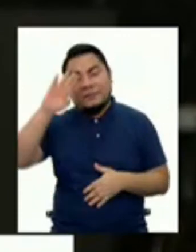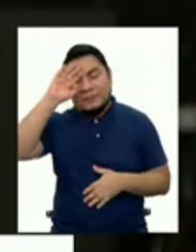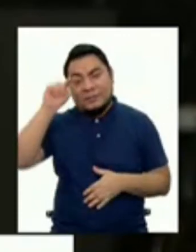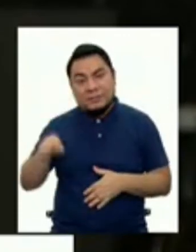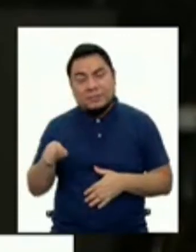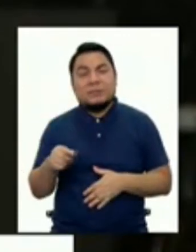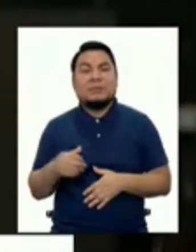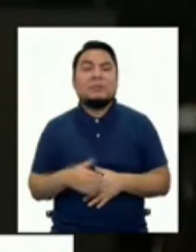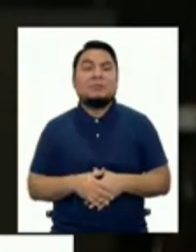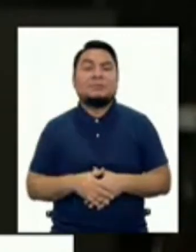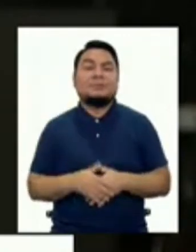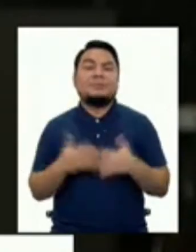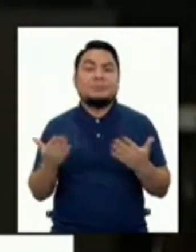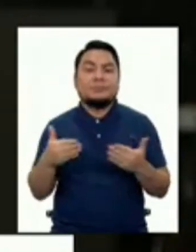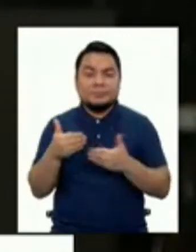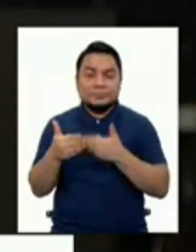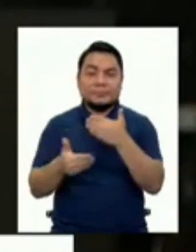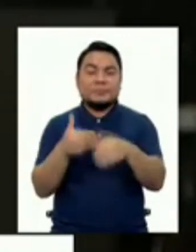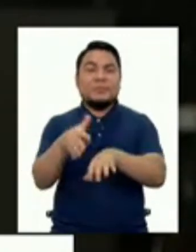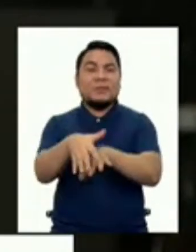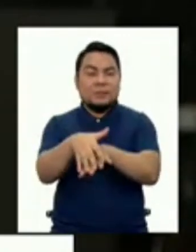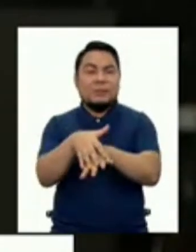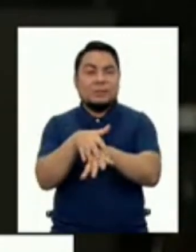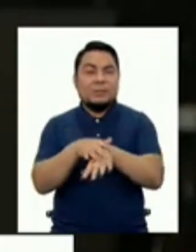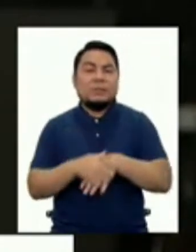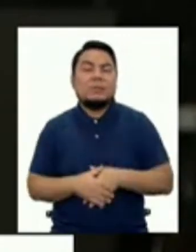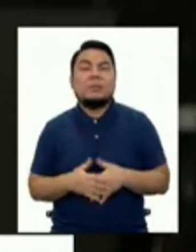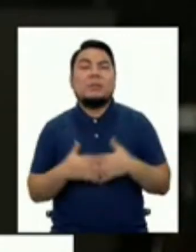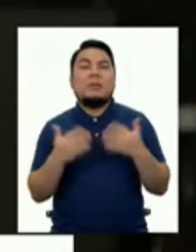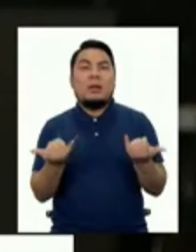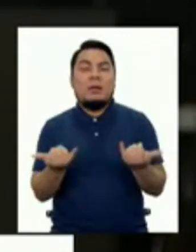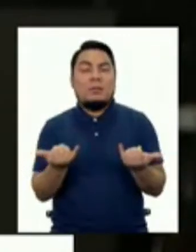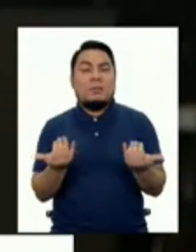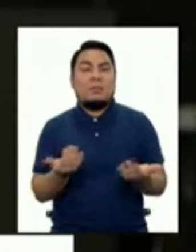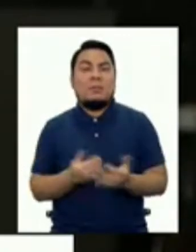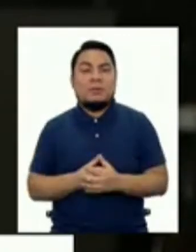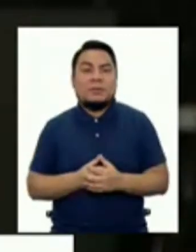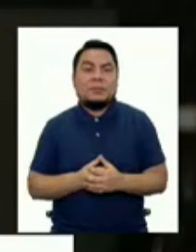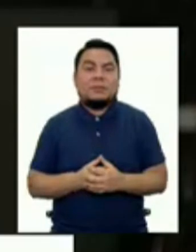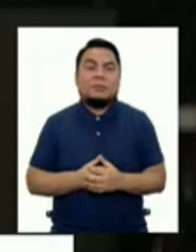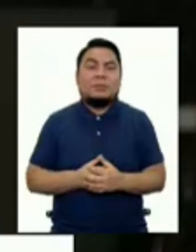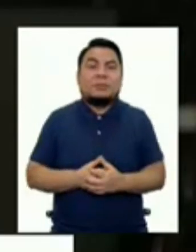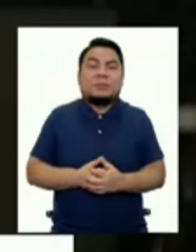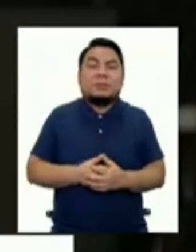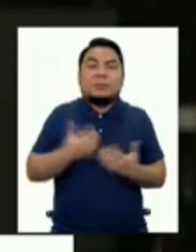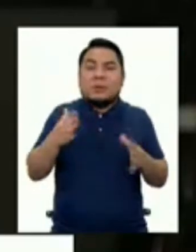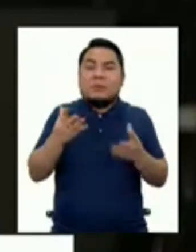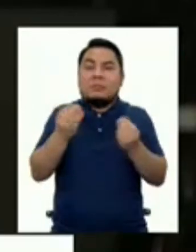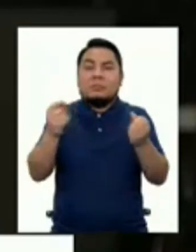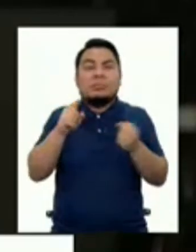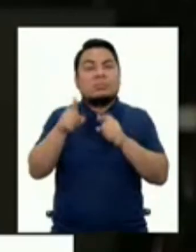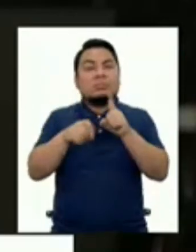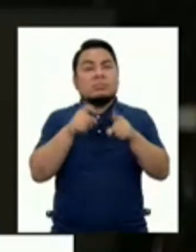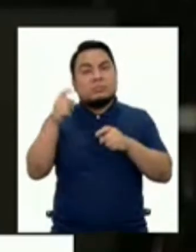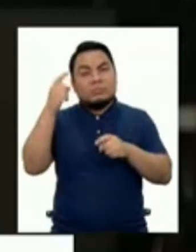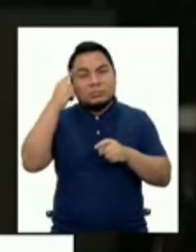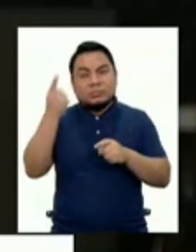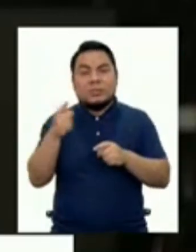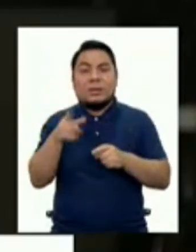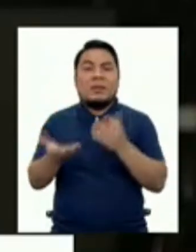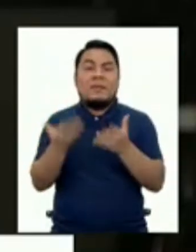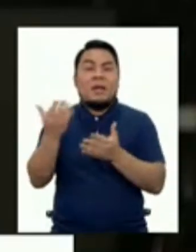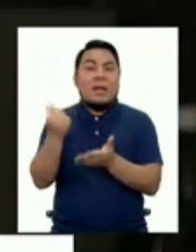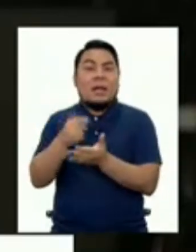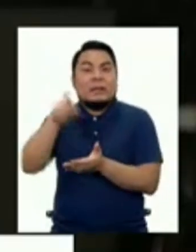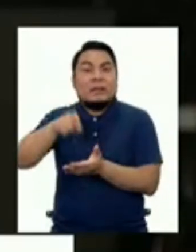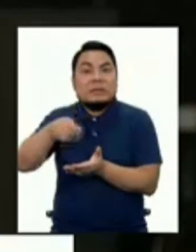enfermedad está avanzando lentamente, eventualmente, por varios motivos, esta puede aumentar su velocidad